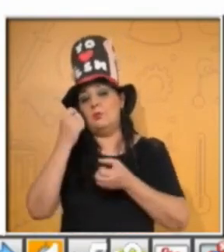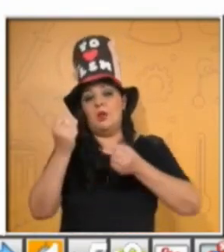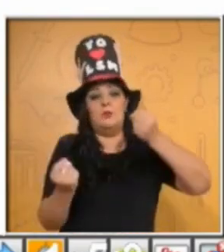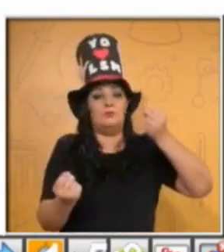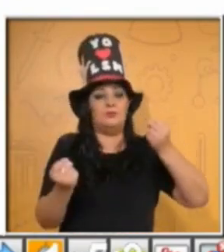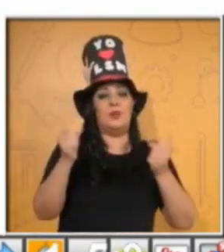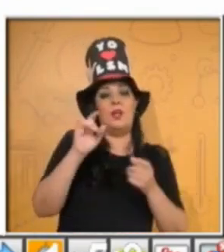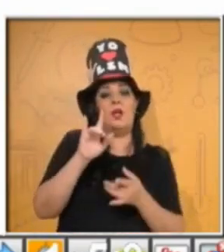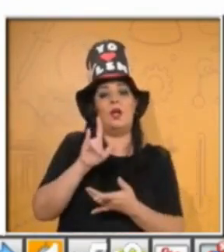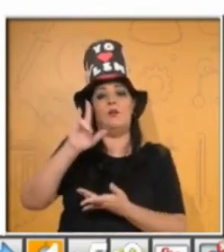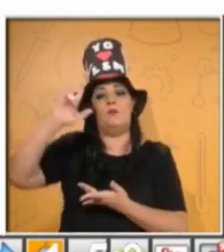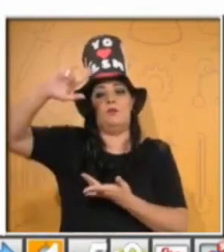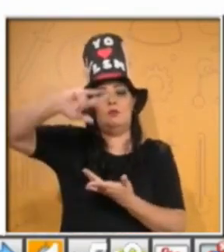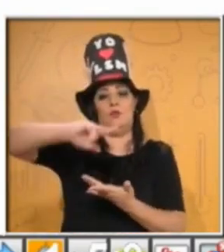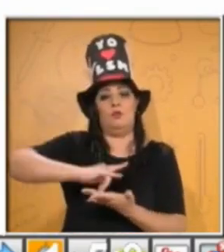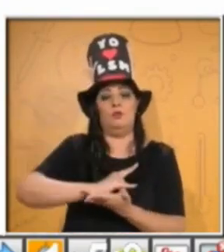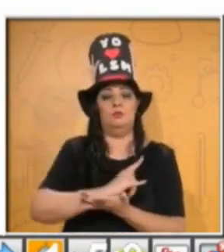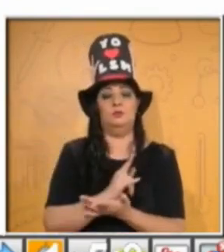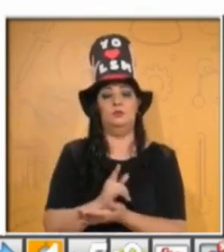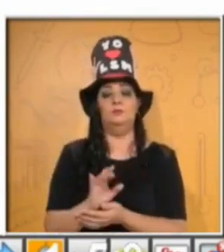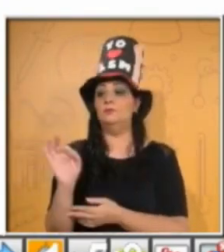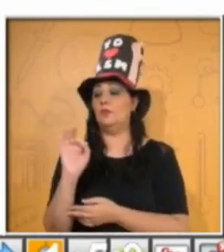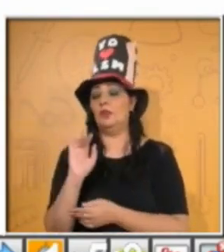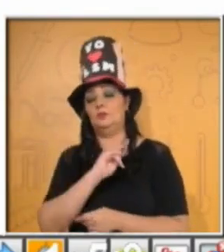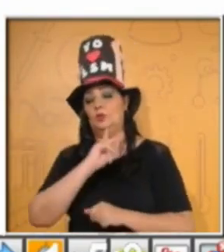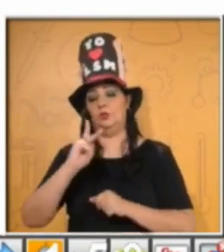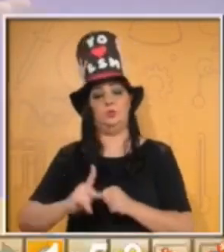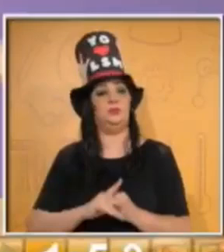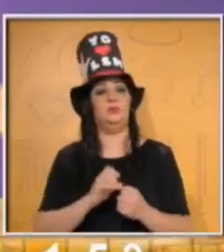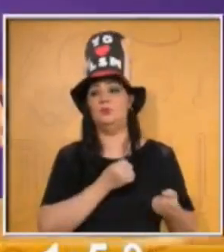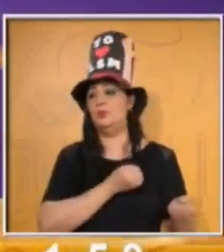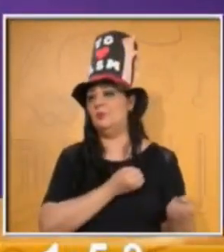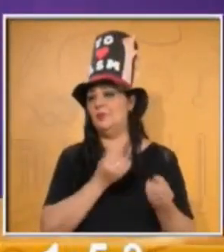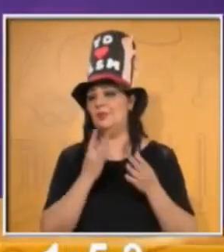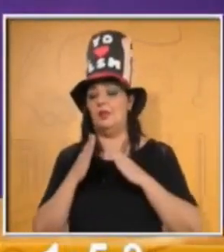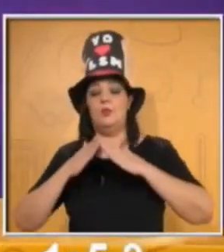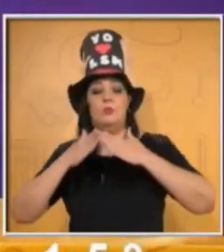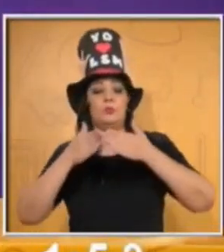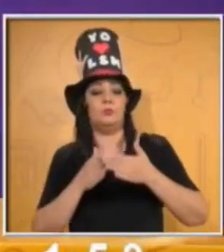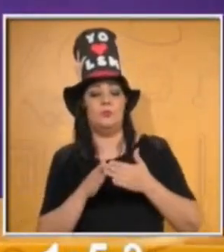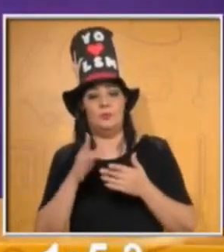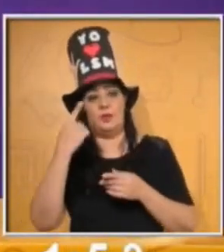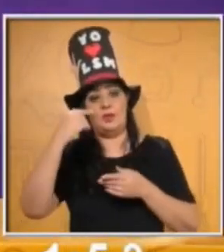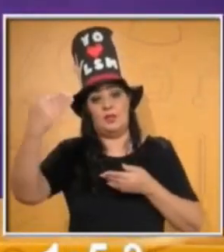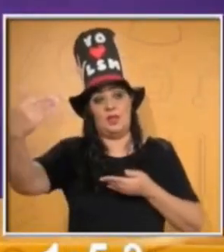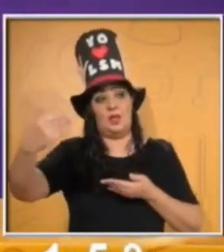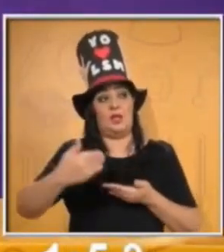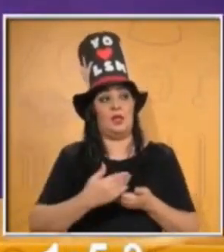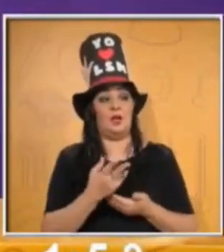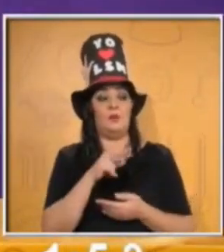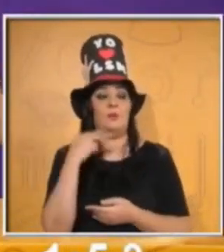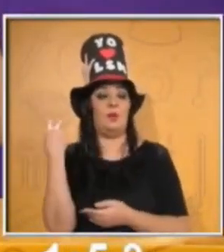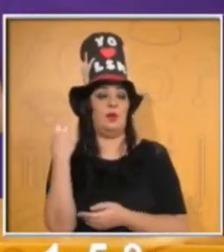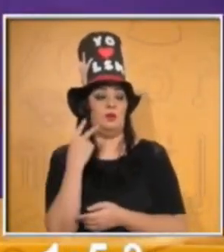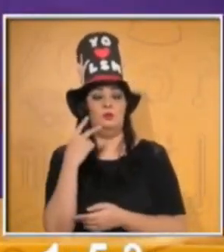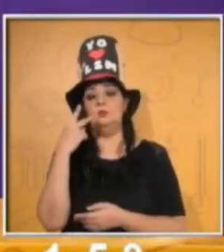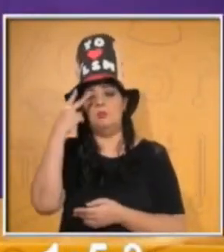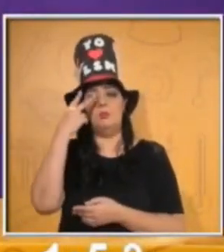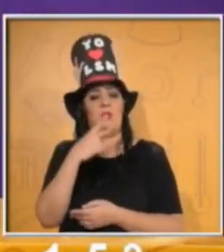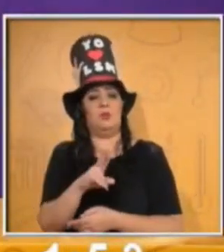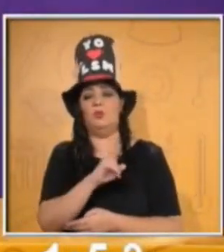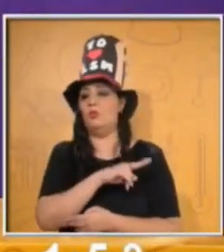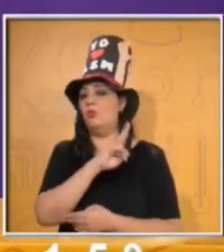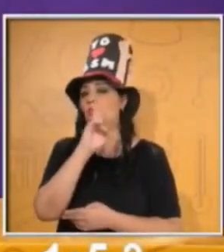maestro, si los países no hubieran mandado esos buques a atacarnos el puerto de Veracruz, México nunca